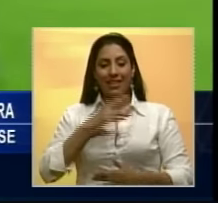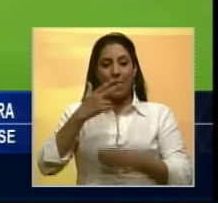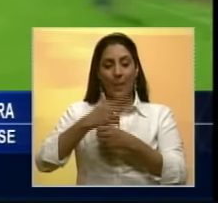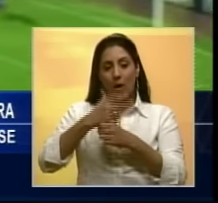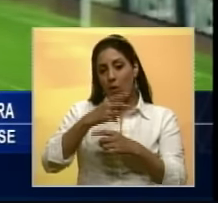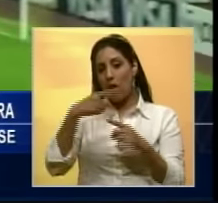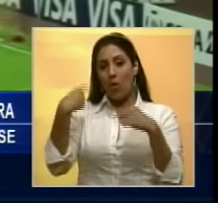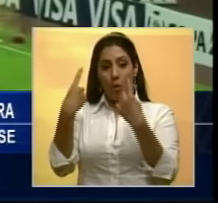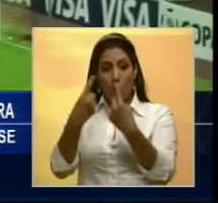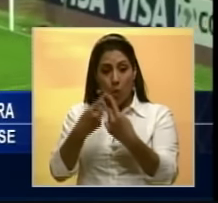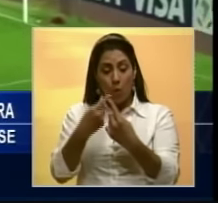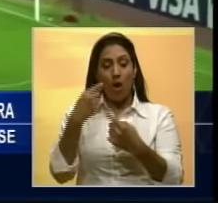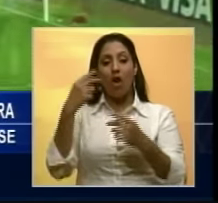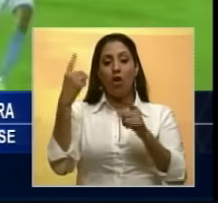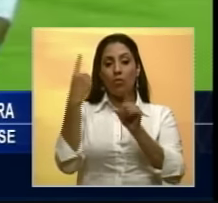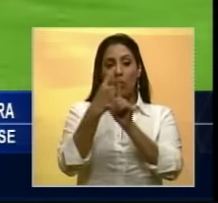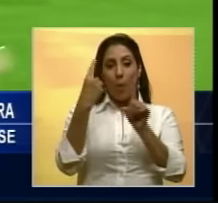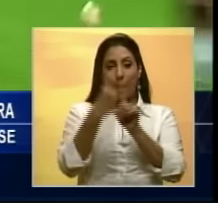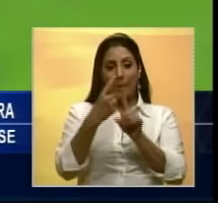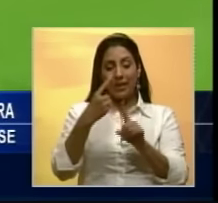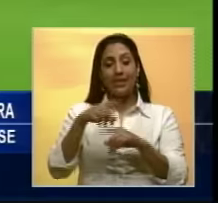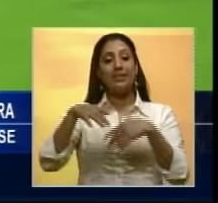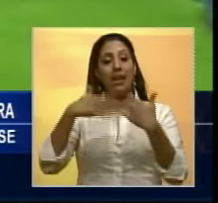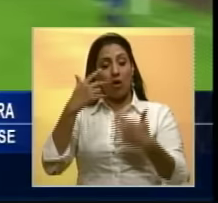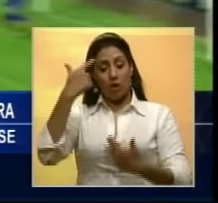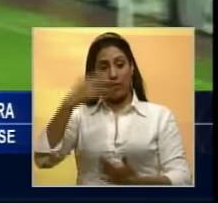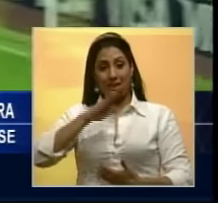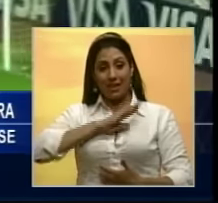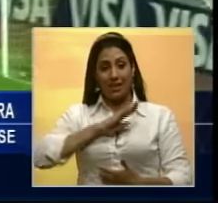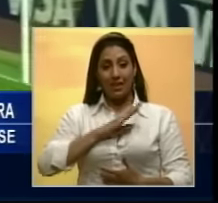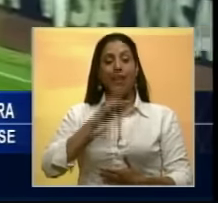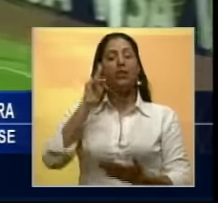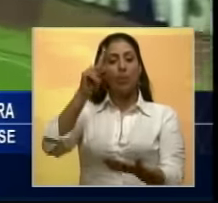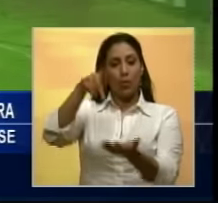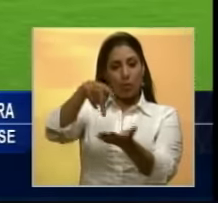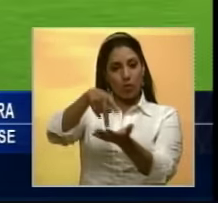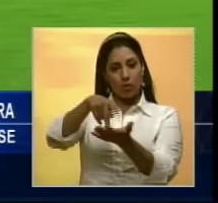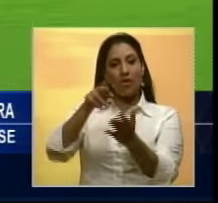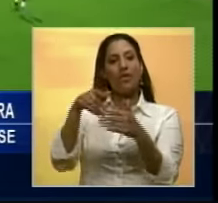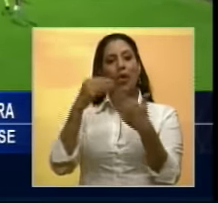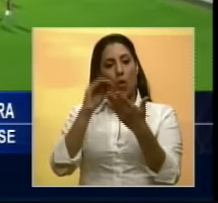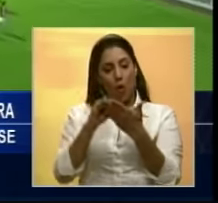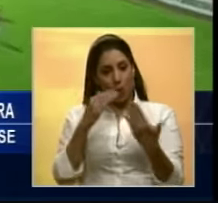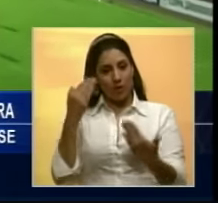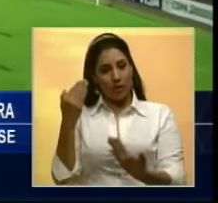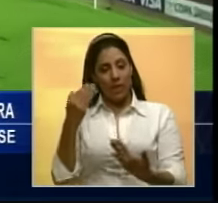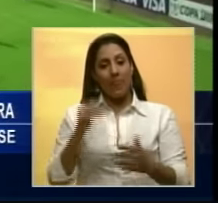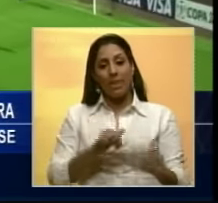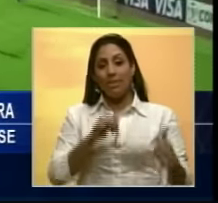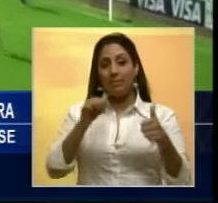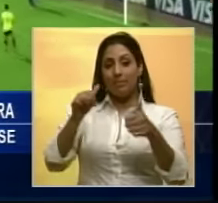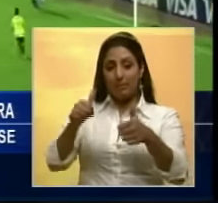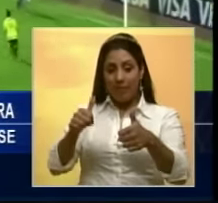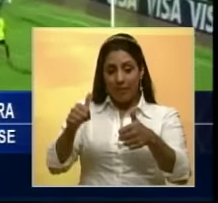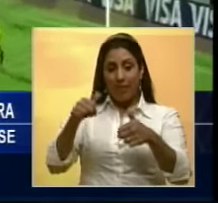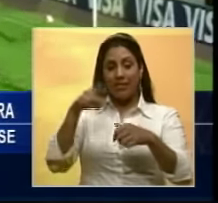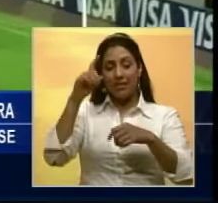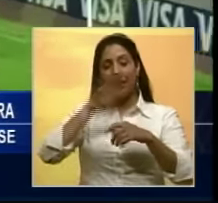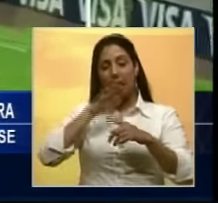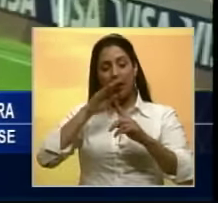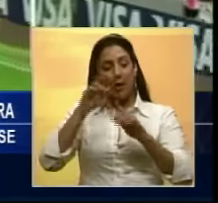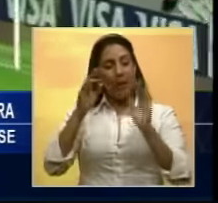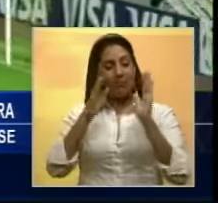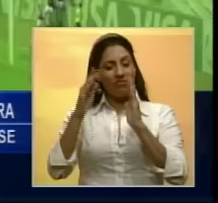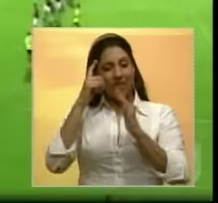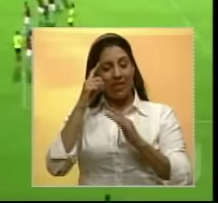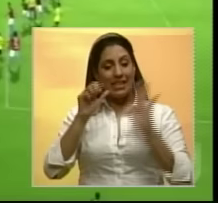primera ronda eliminatoria de la competición, en la que el carrusel aurinegro dice presente por tercera ocasión consecutiva. El arranque del partido está